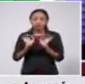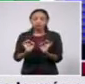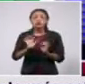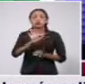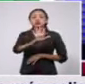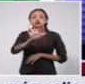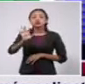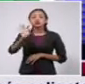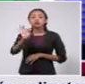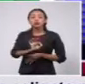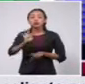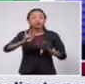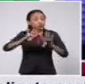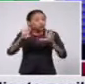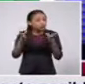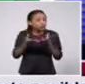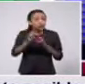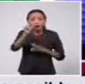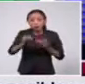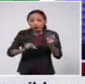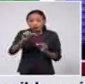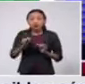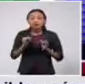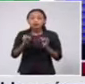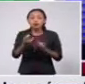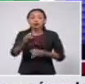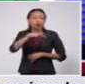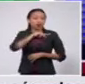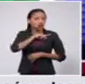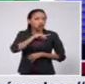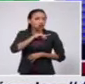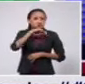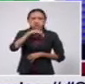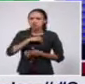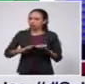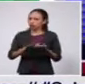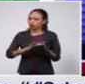55% de todos los diagnosticados ayer totalmente asintomáticos.